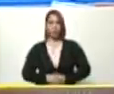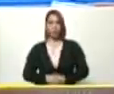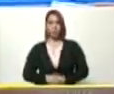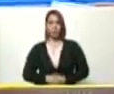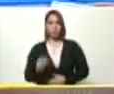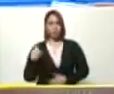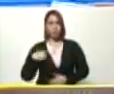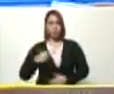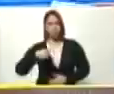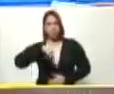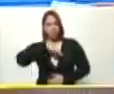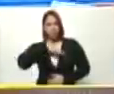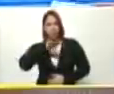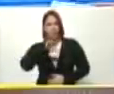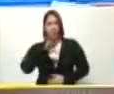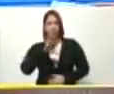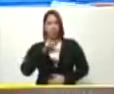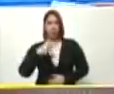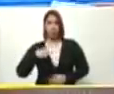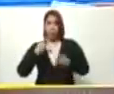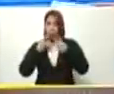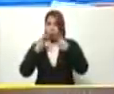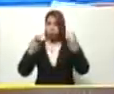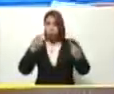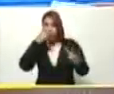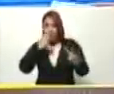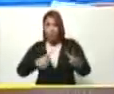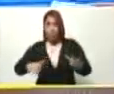Tiene nuestro país, así se lo digo a nuestro pueblo,